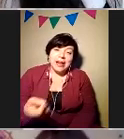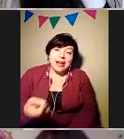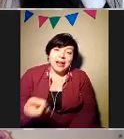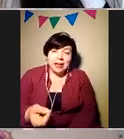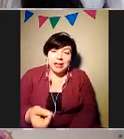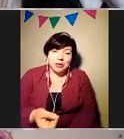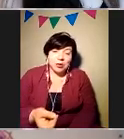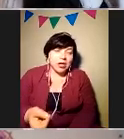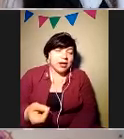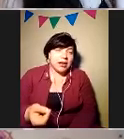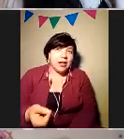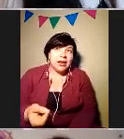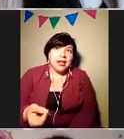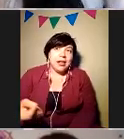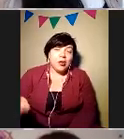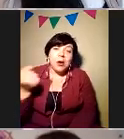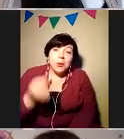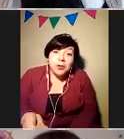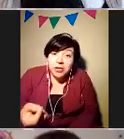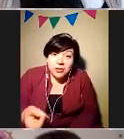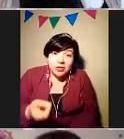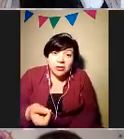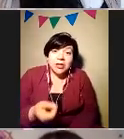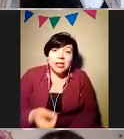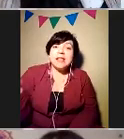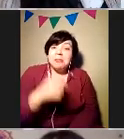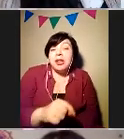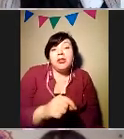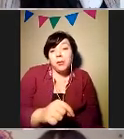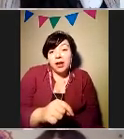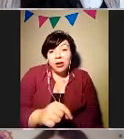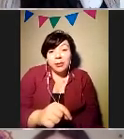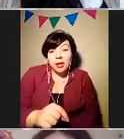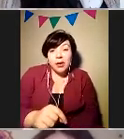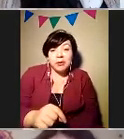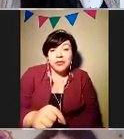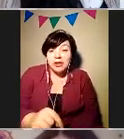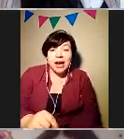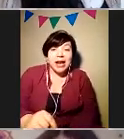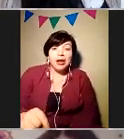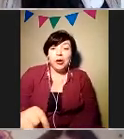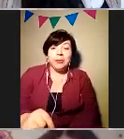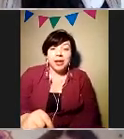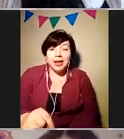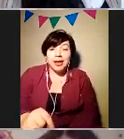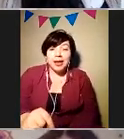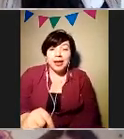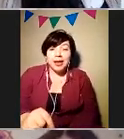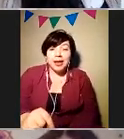el tú me tiene esto, que es que como es un oficio, tiene que ser menos remunerado porque no es profesional o